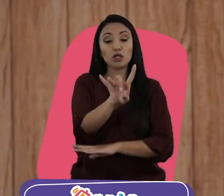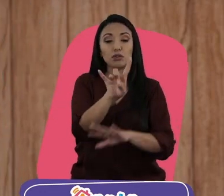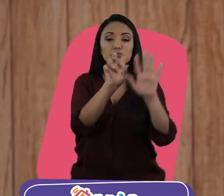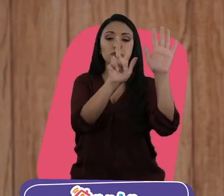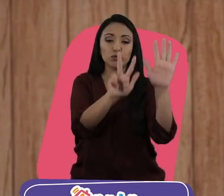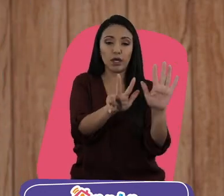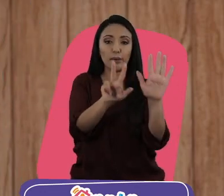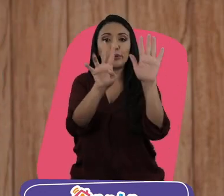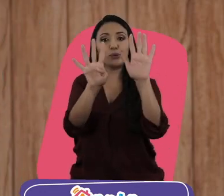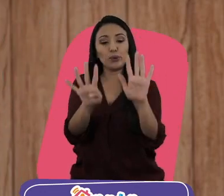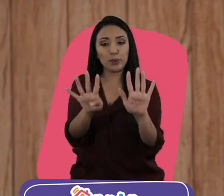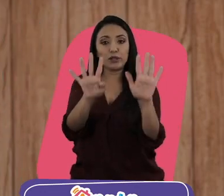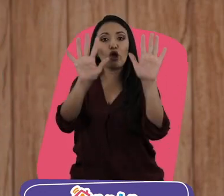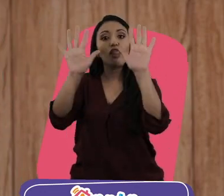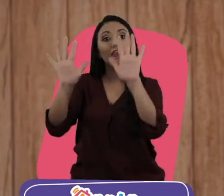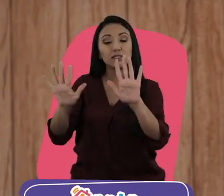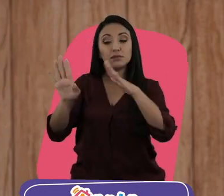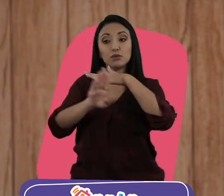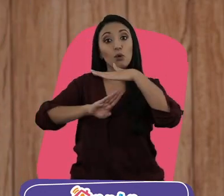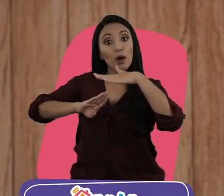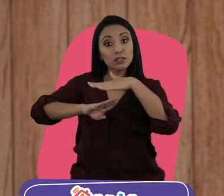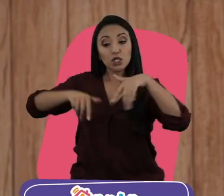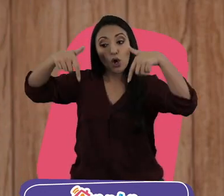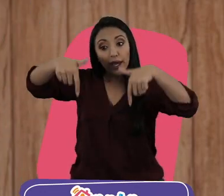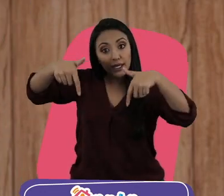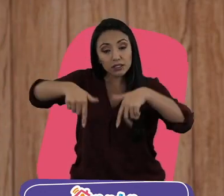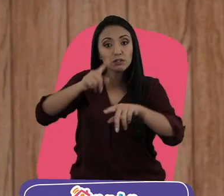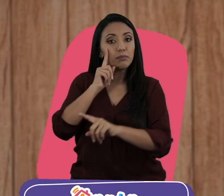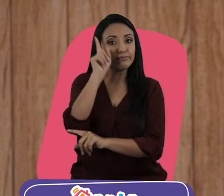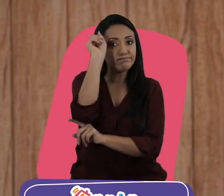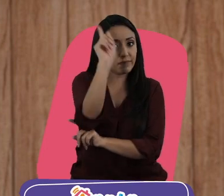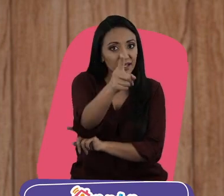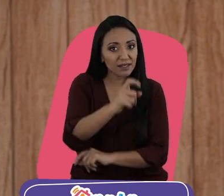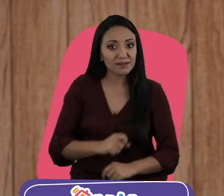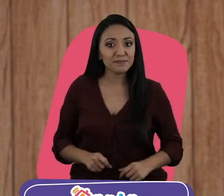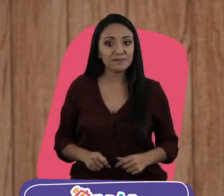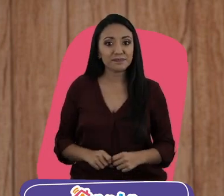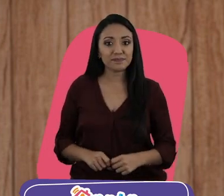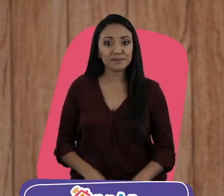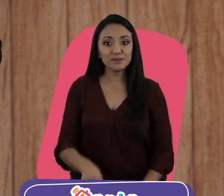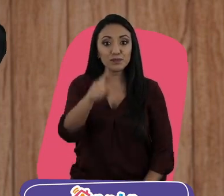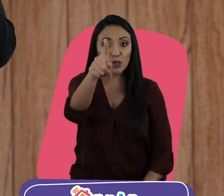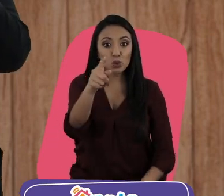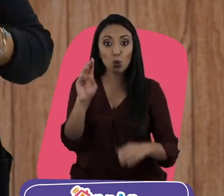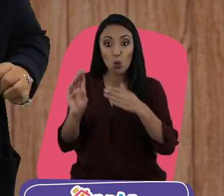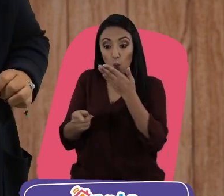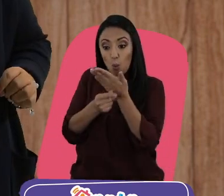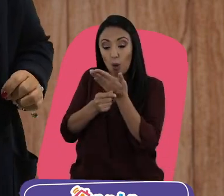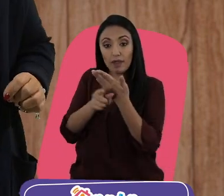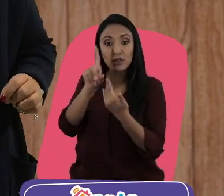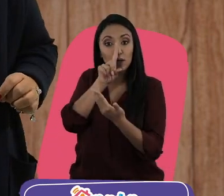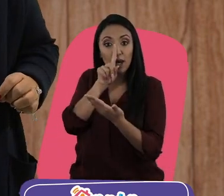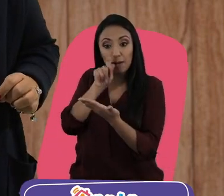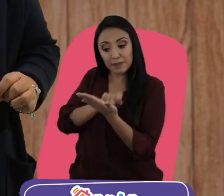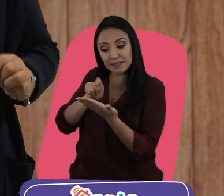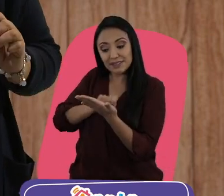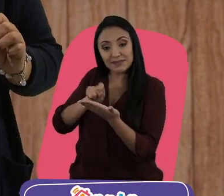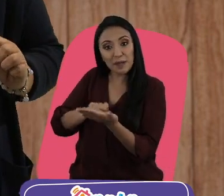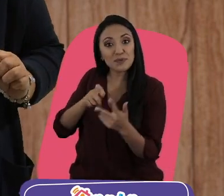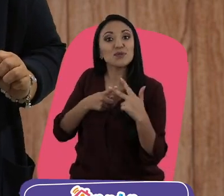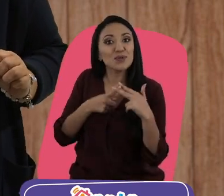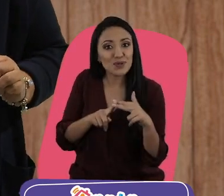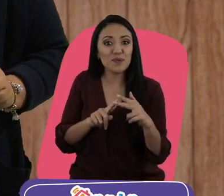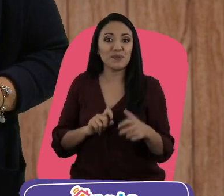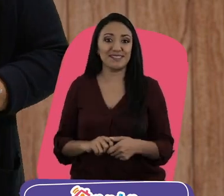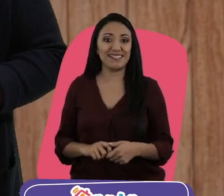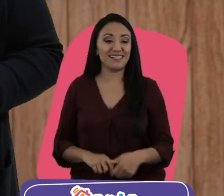estás en octavo, noveno o décimo de básica, prepárate porque este programa es para ti. Si puedes, toma un cuaderno y un lápiz porque